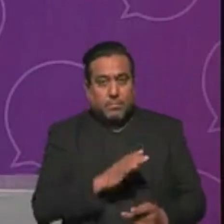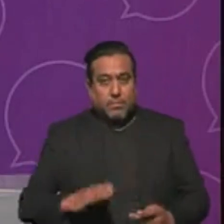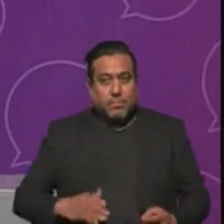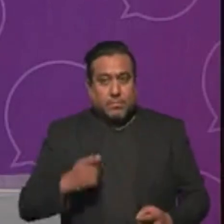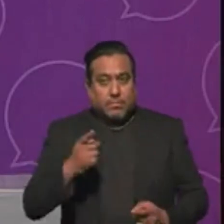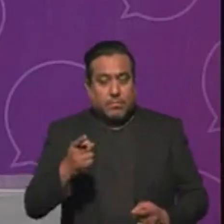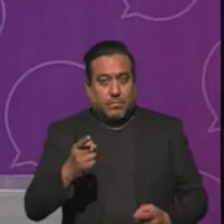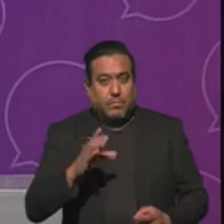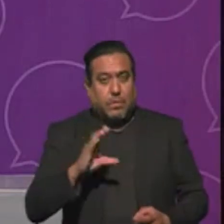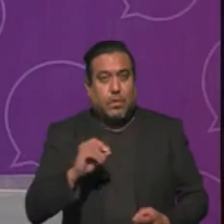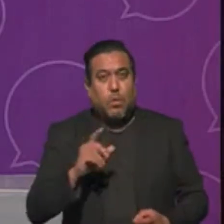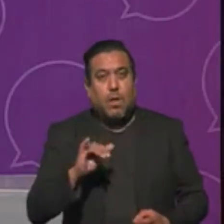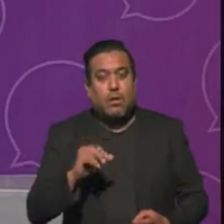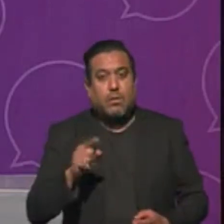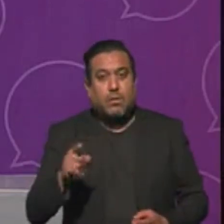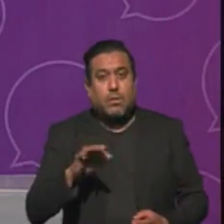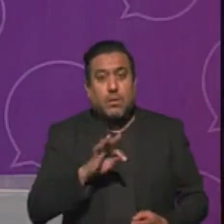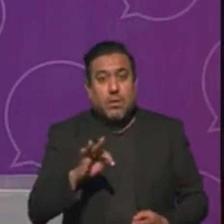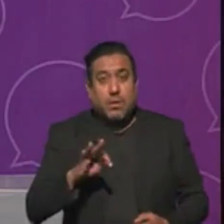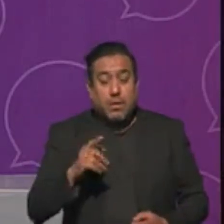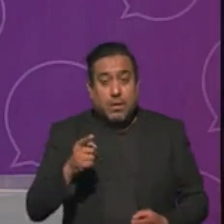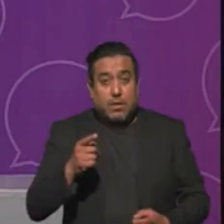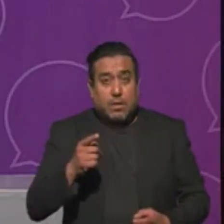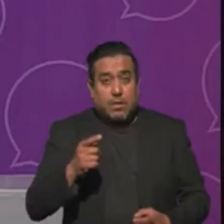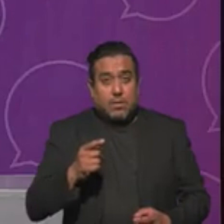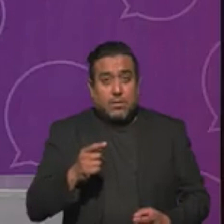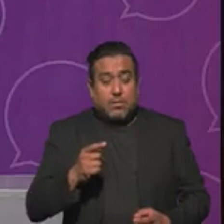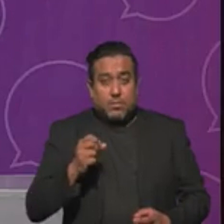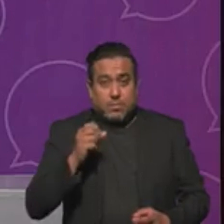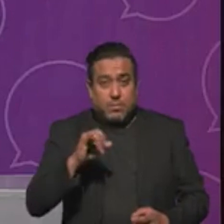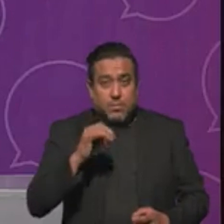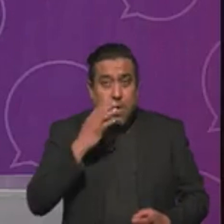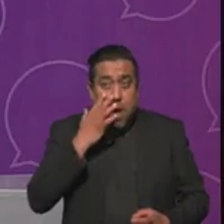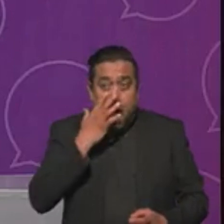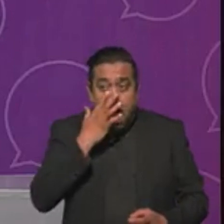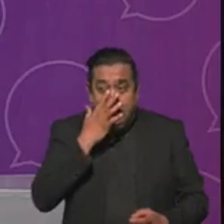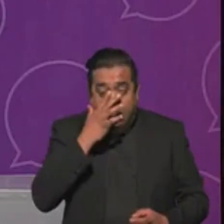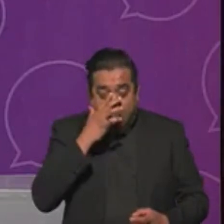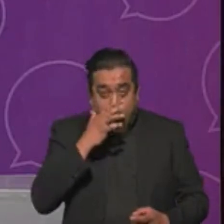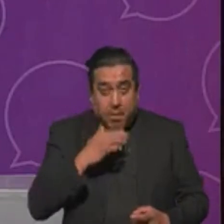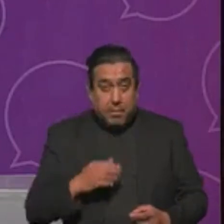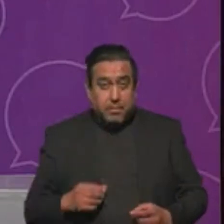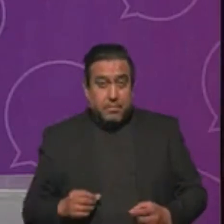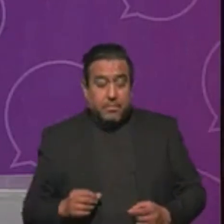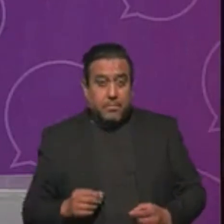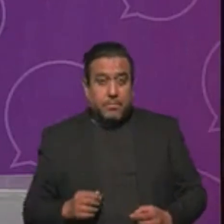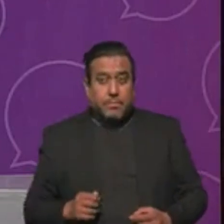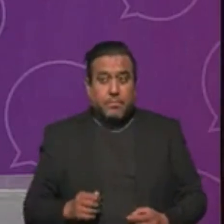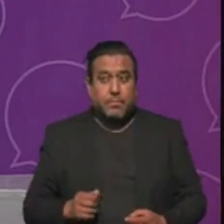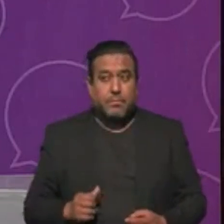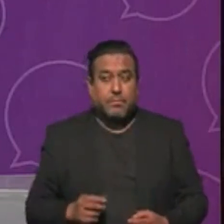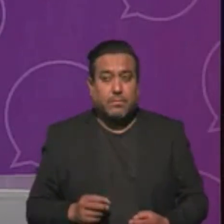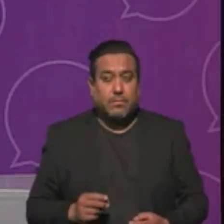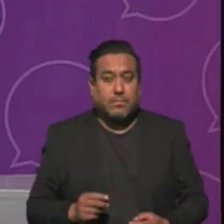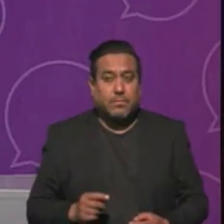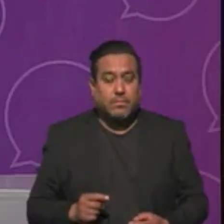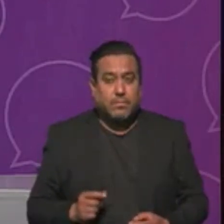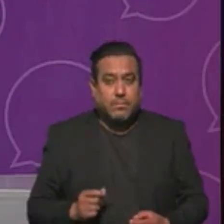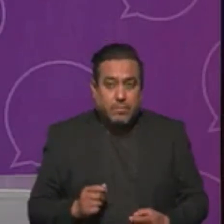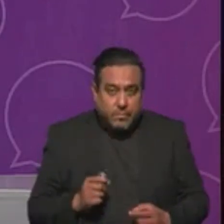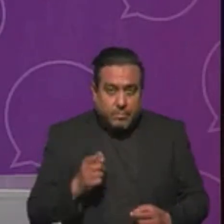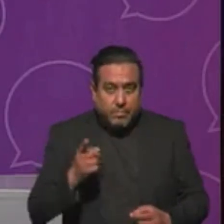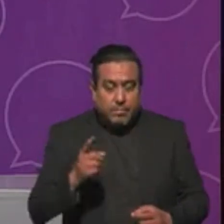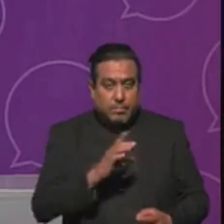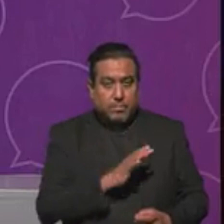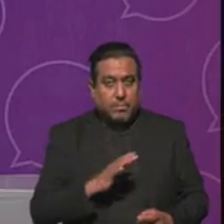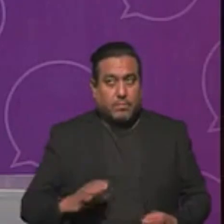coalición quiere hacer uso de tu de tu réplica el candidato del partido verde sí puede puedes hacerlo exactamente quiere hacer uso de su réplica el